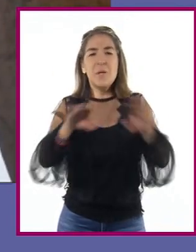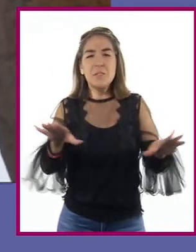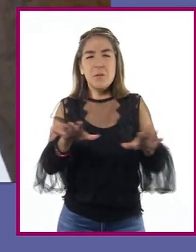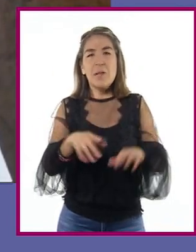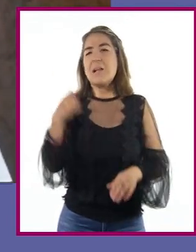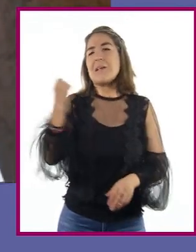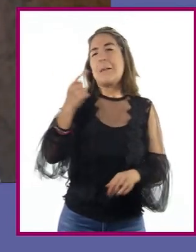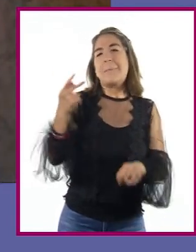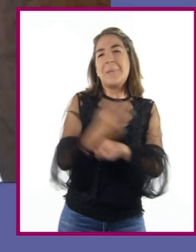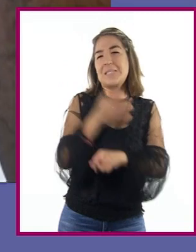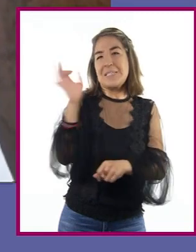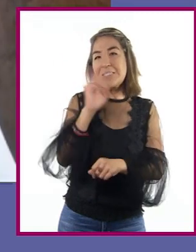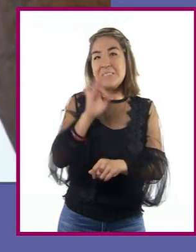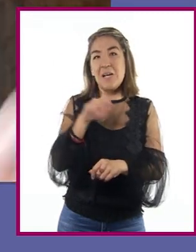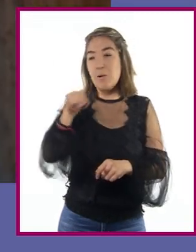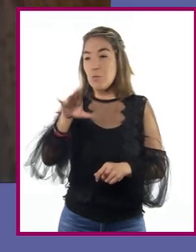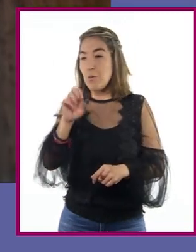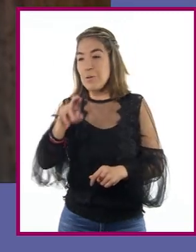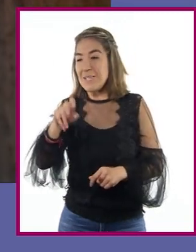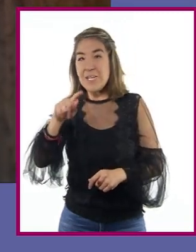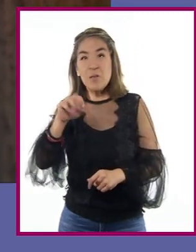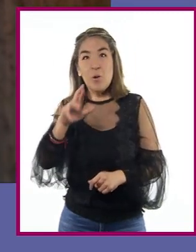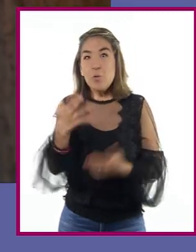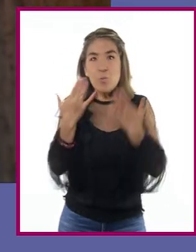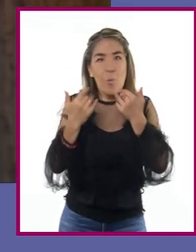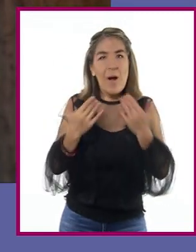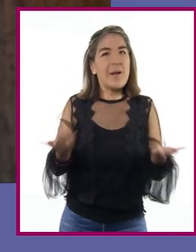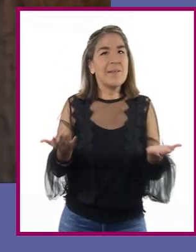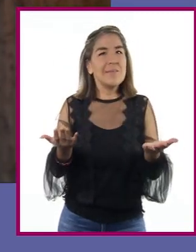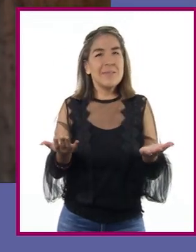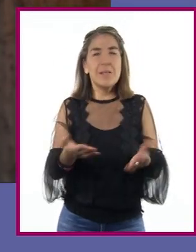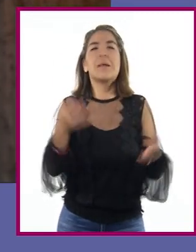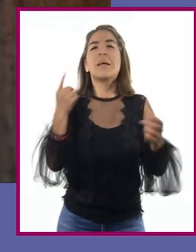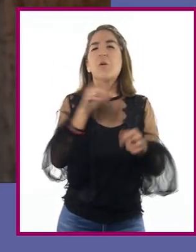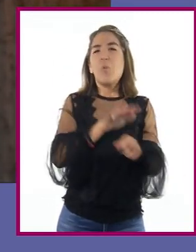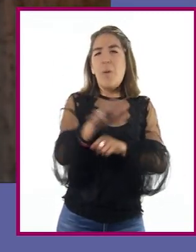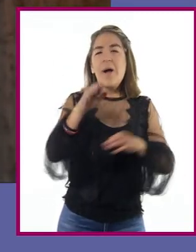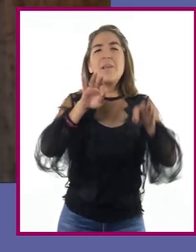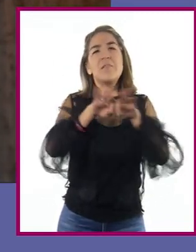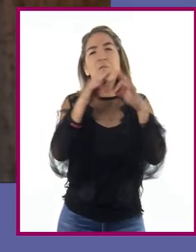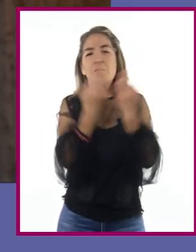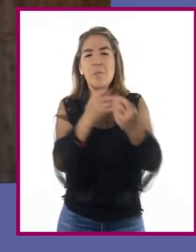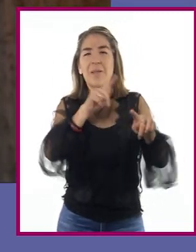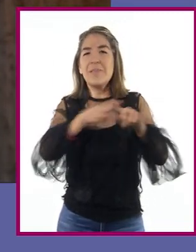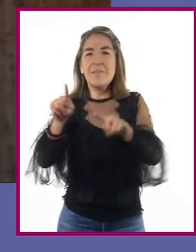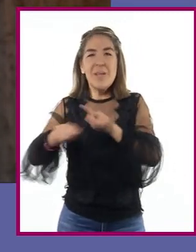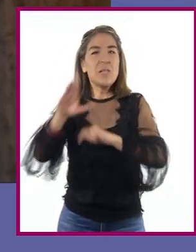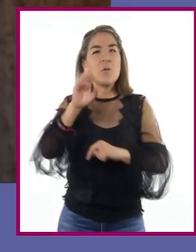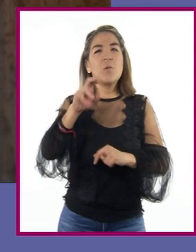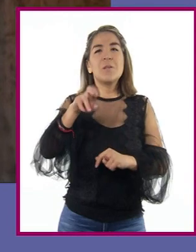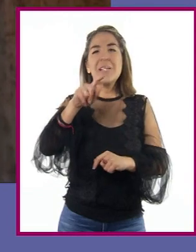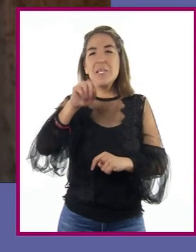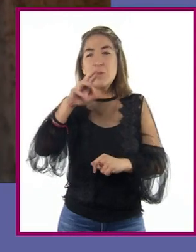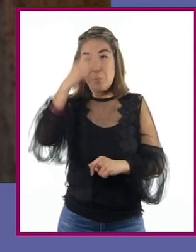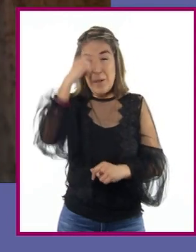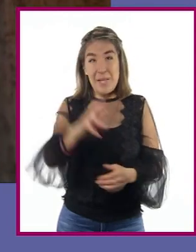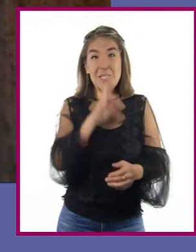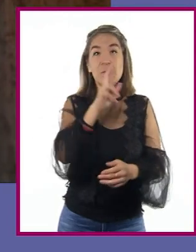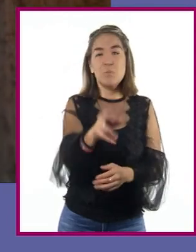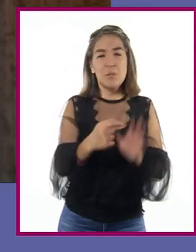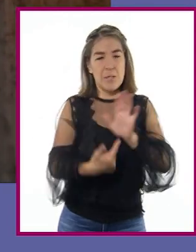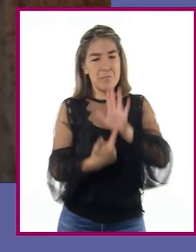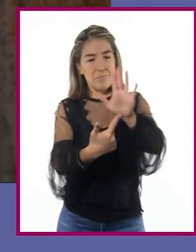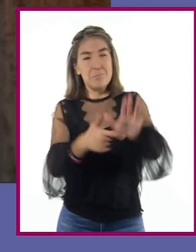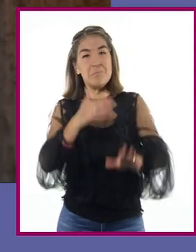los conectores no existieran? ¿Qué tipos de conectores me serían útiles para mostrar los resultados de